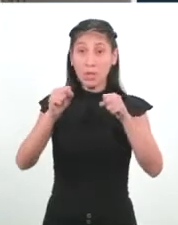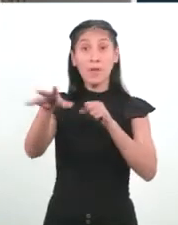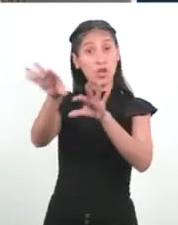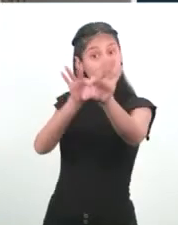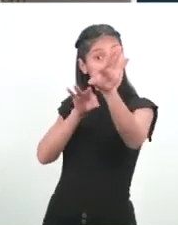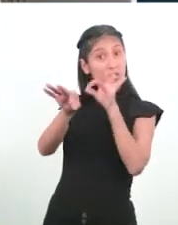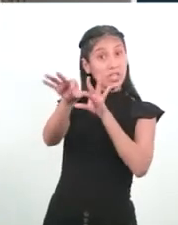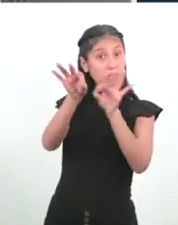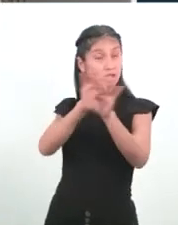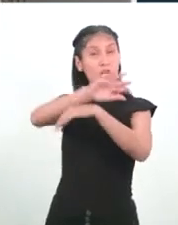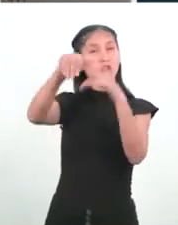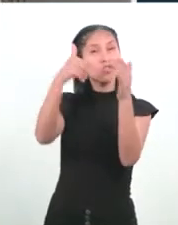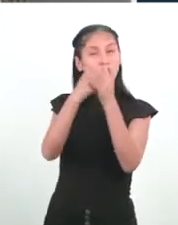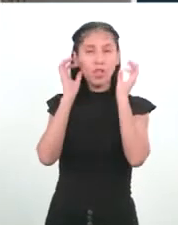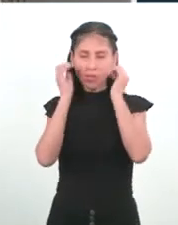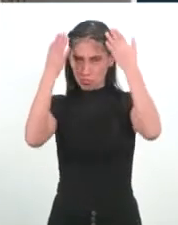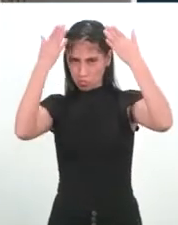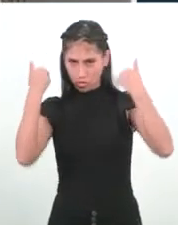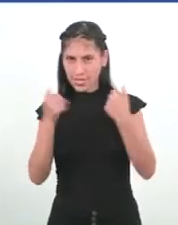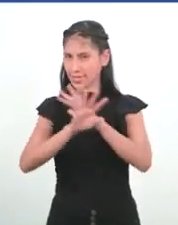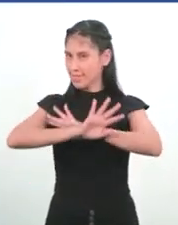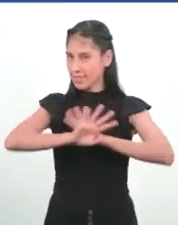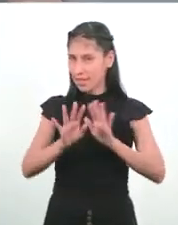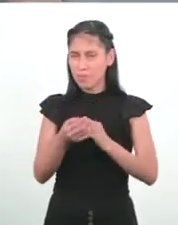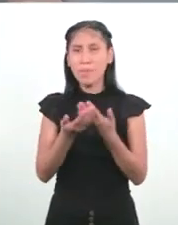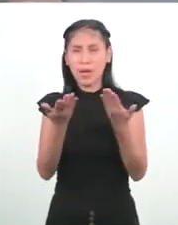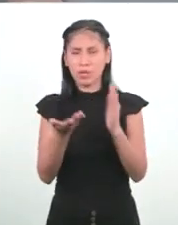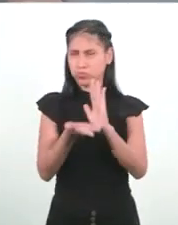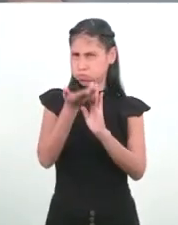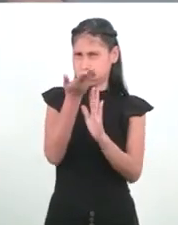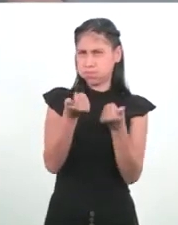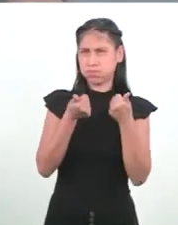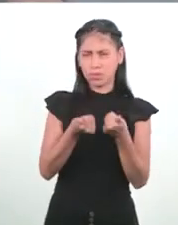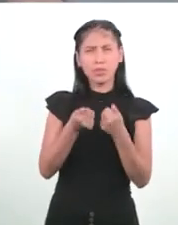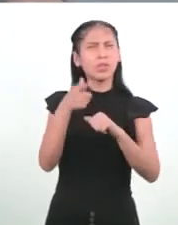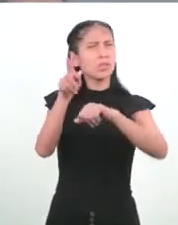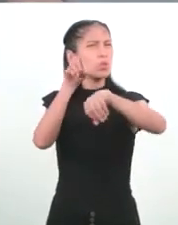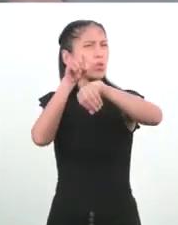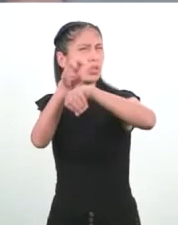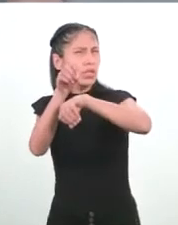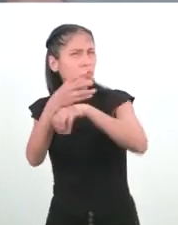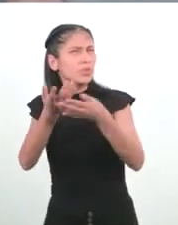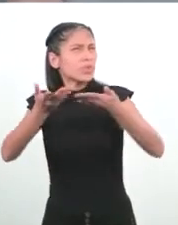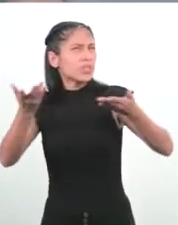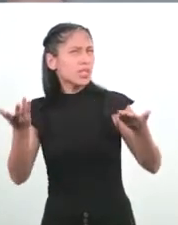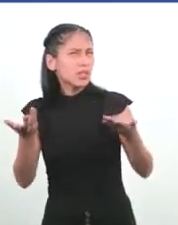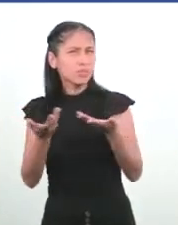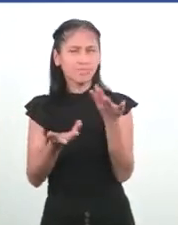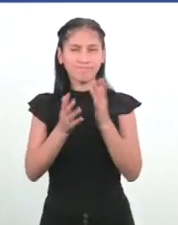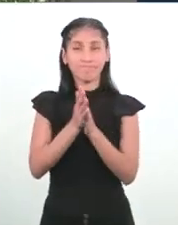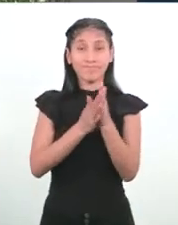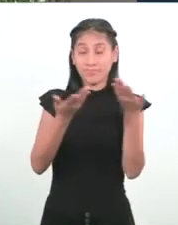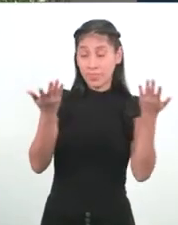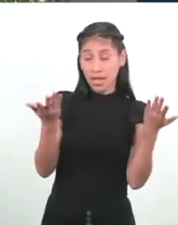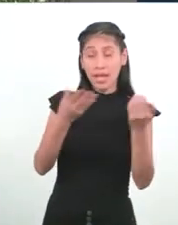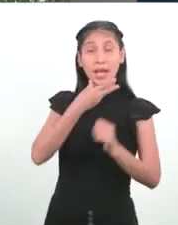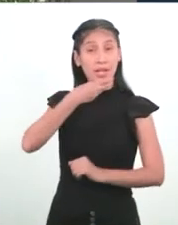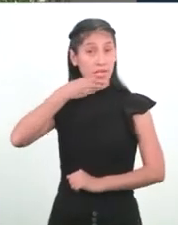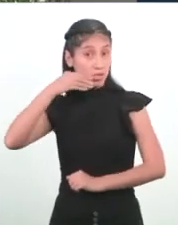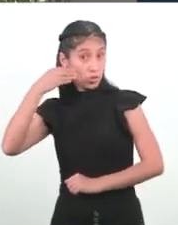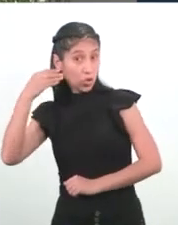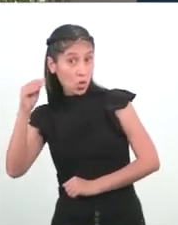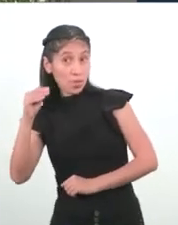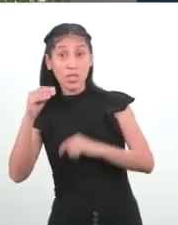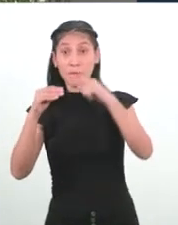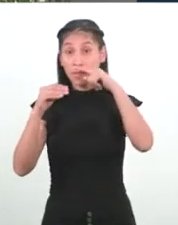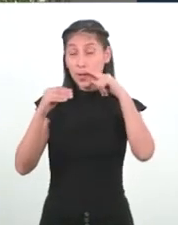mujeres para cerrar esta brecha de género en el sector. ¿Qué mensaje podrías dar a los jóvenes sobre el emprendimiento? A los